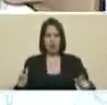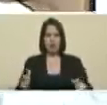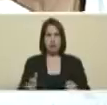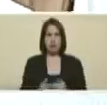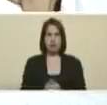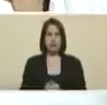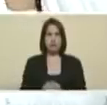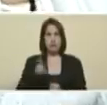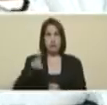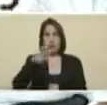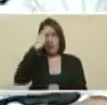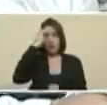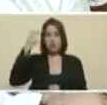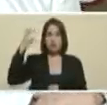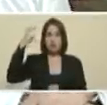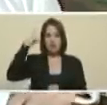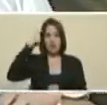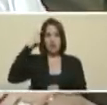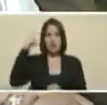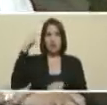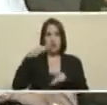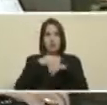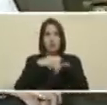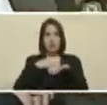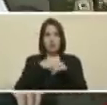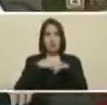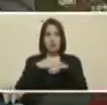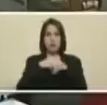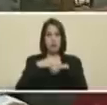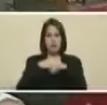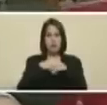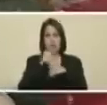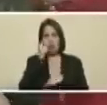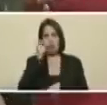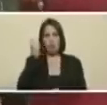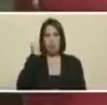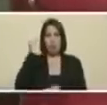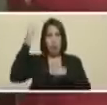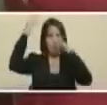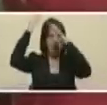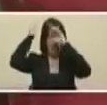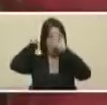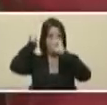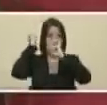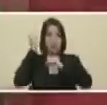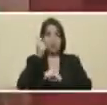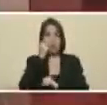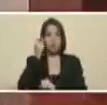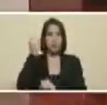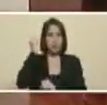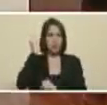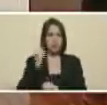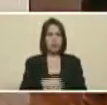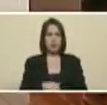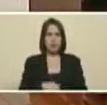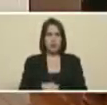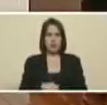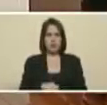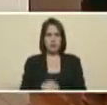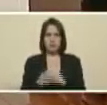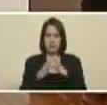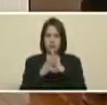señor canciller, ministros, ministras, embajadores, queridos embajadores y